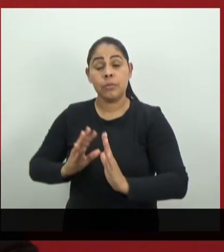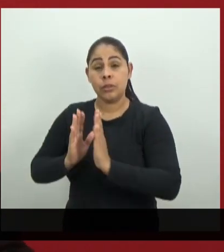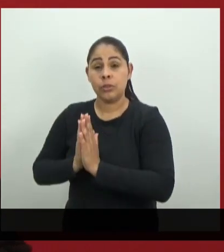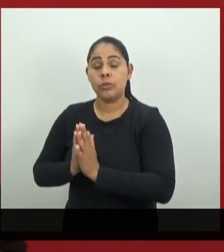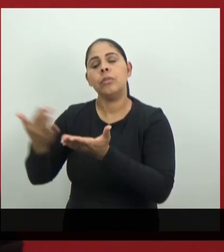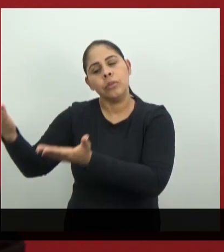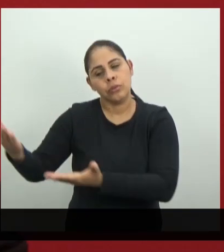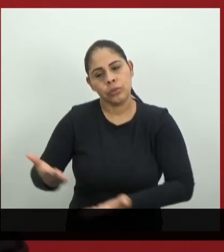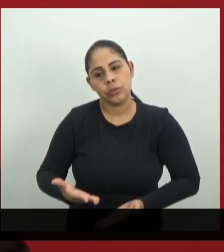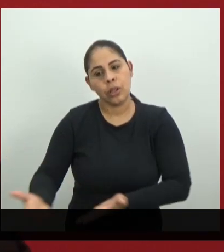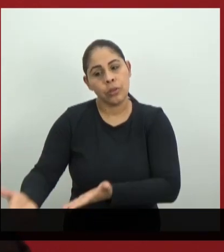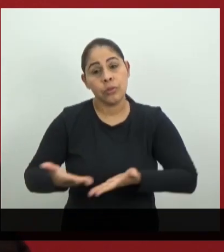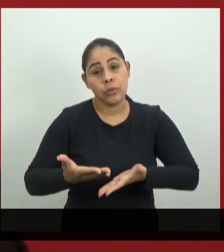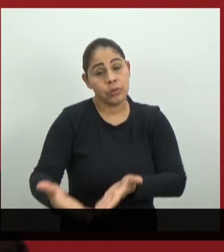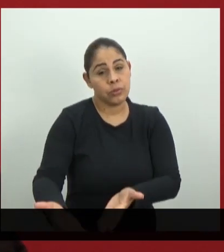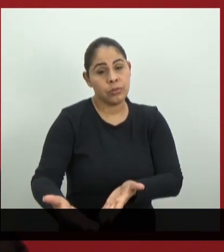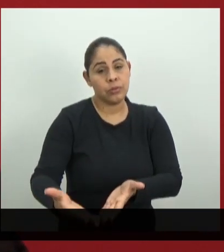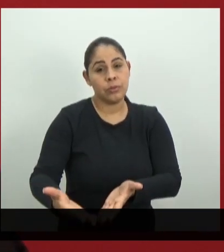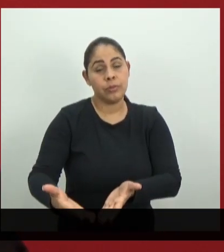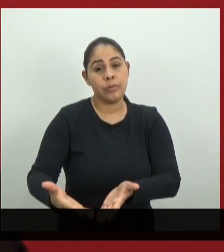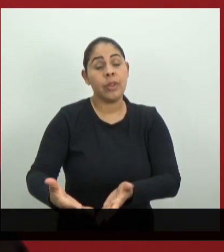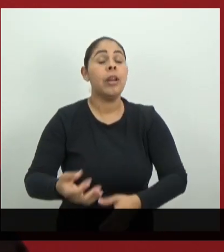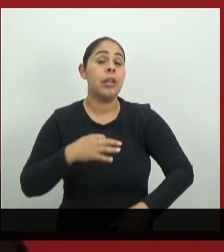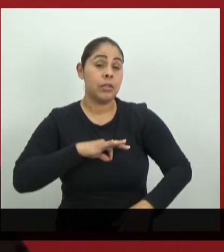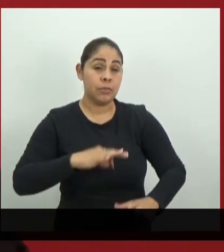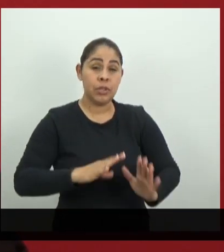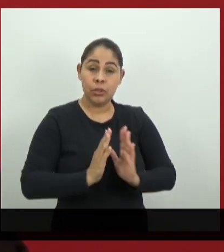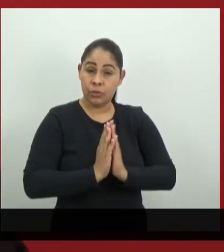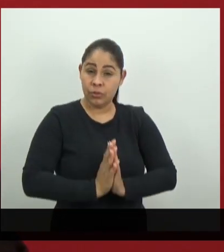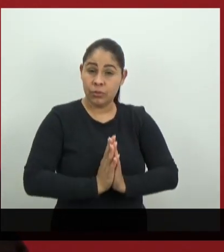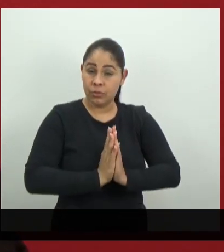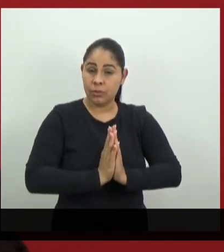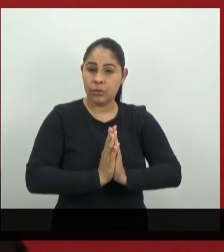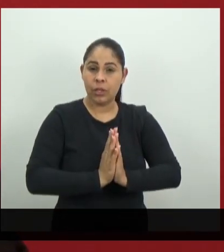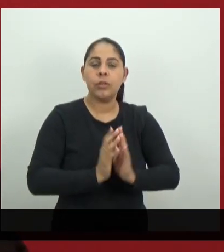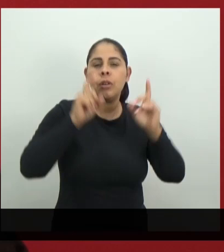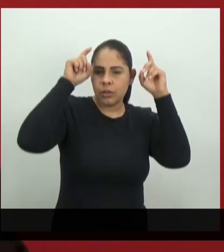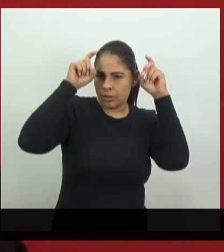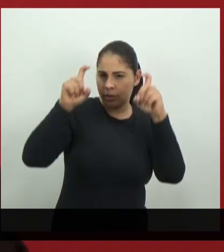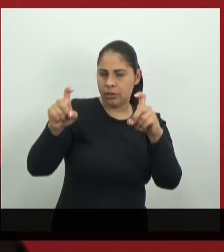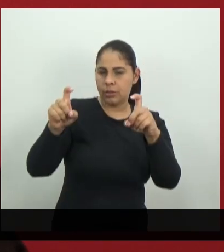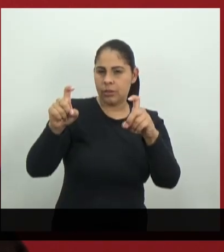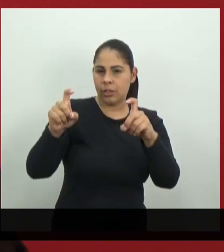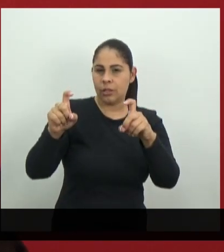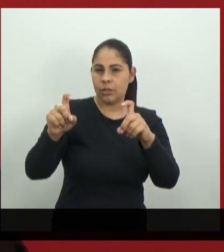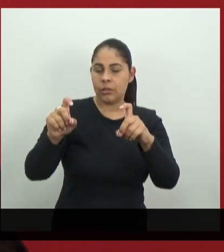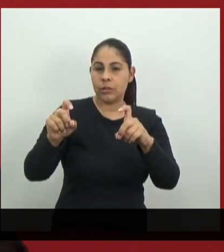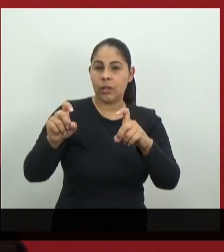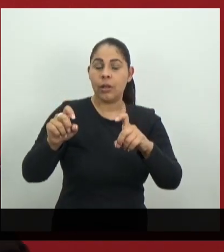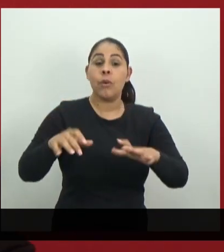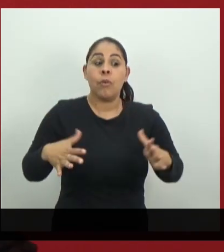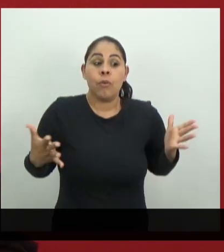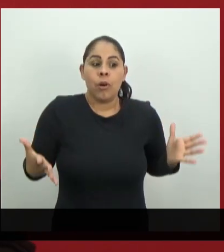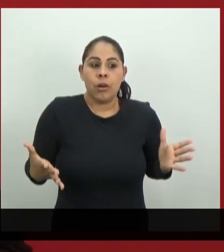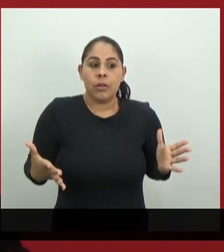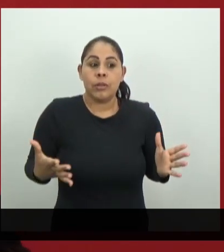Son dos cosas que el Espíritu Santo te enseña al principio de tu caminar, tu vivir y tratar con el Señor. Y